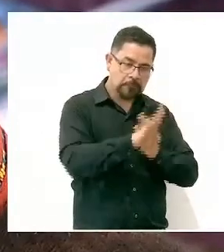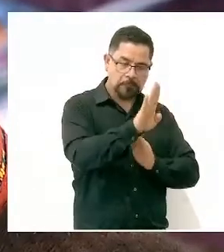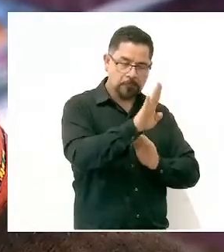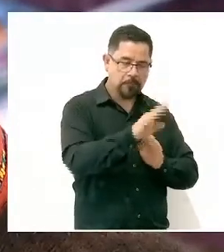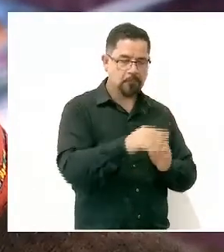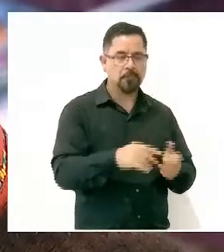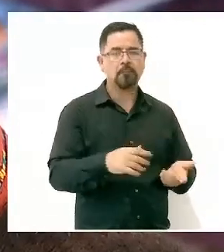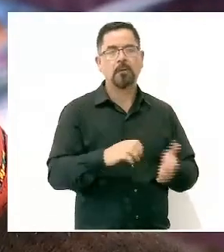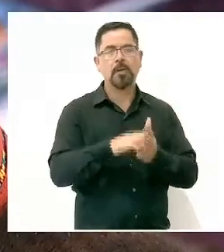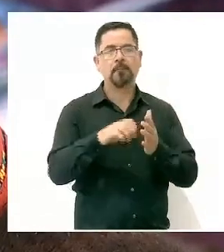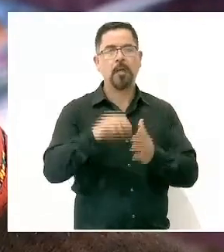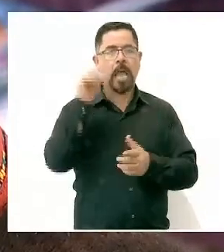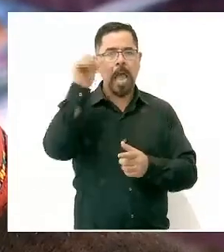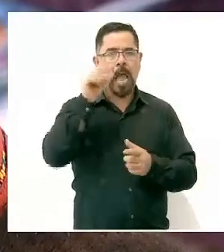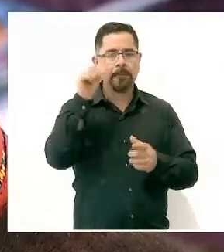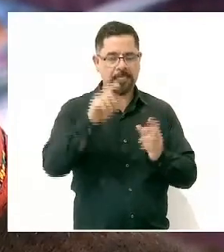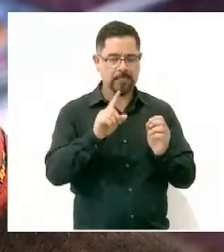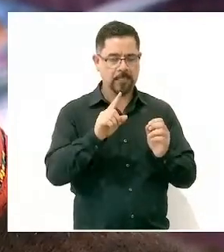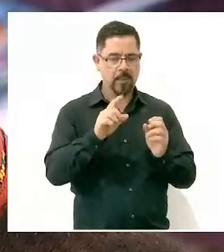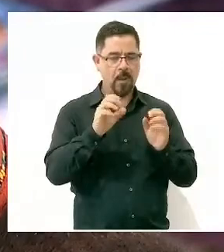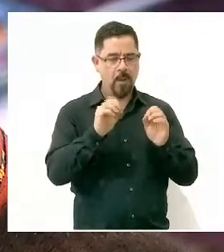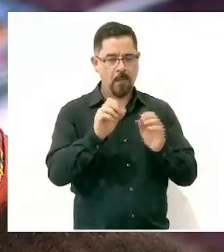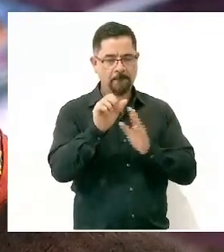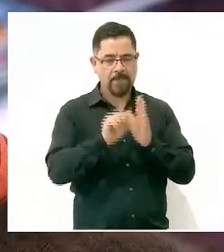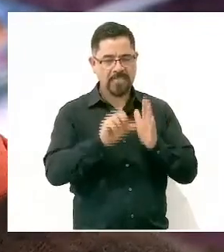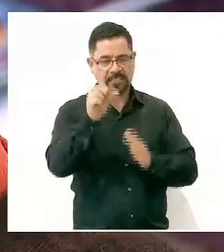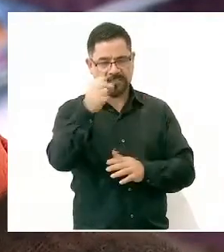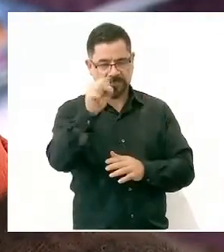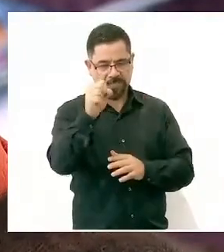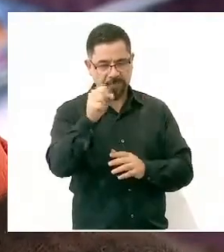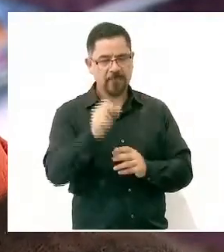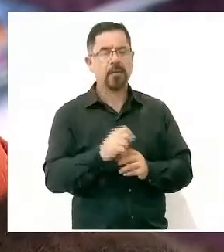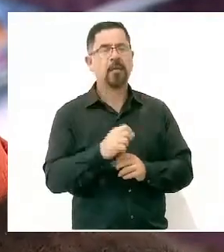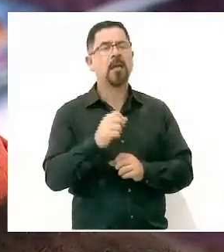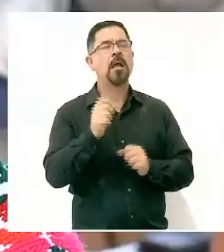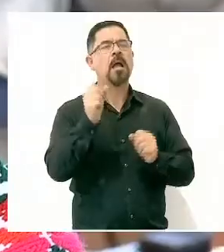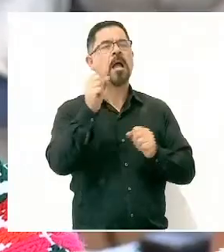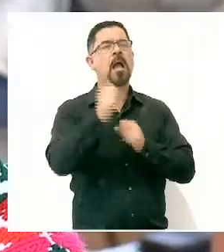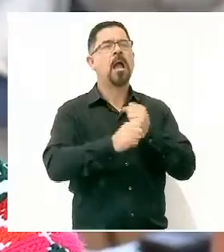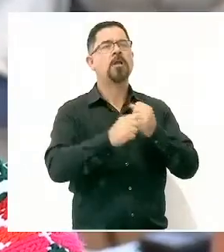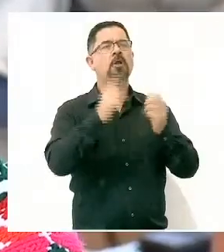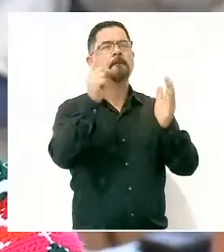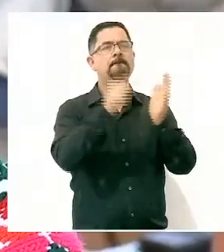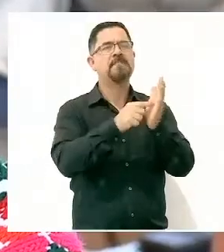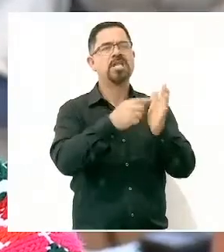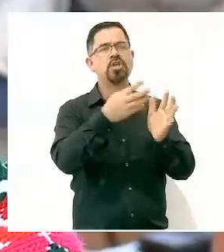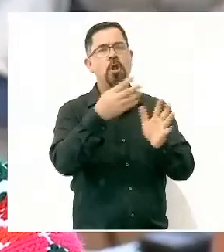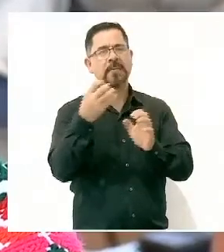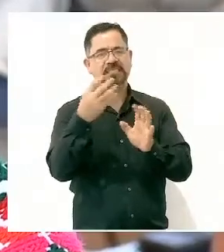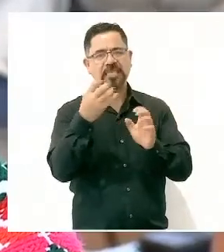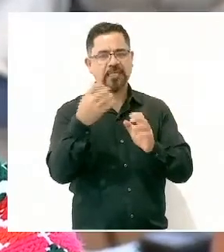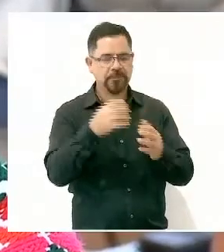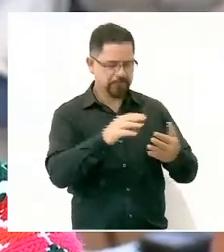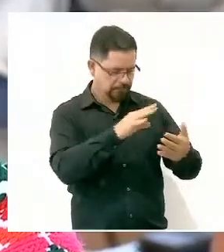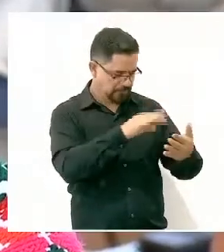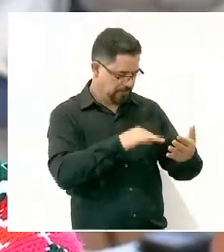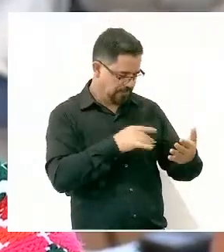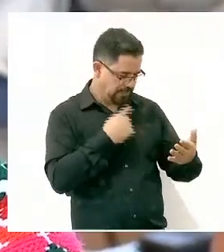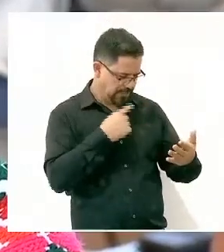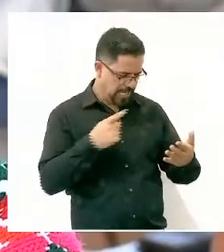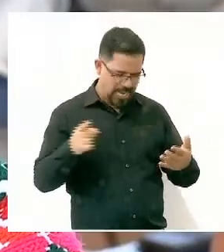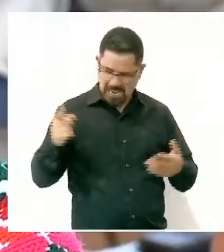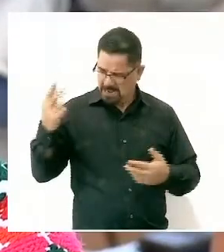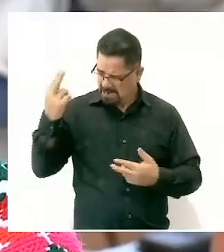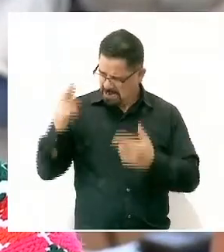septiembre de 1900 habla de la rebelión de los yaquis,